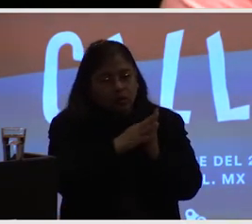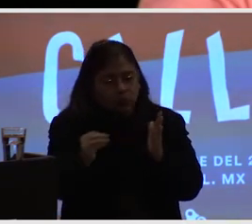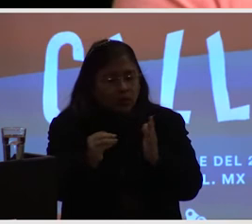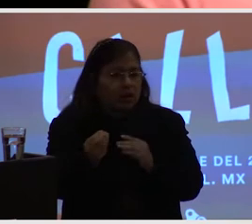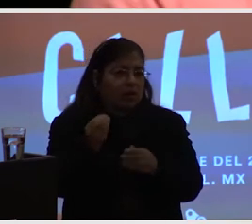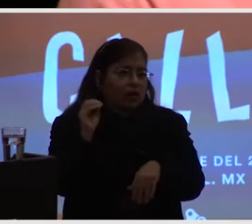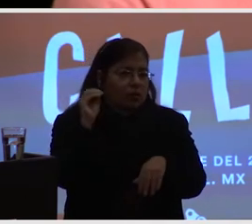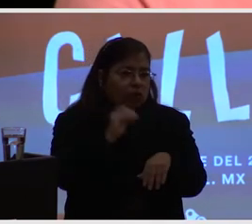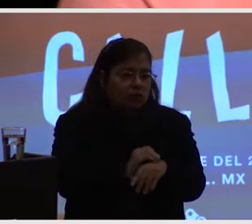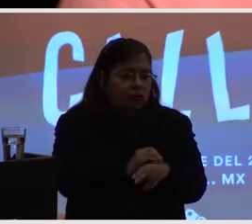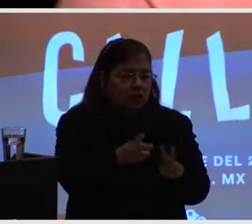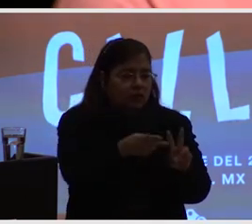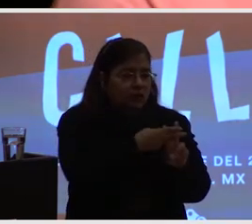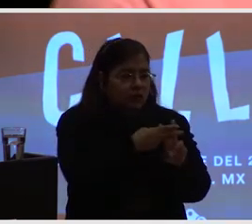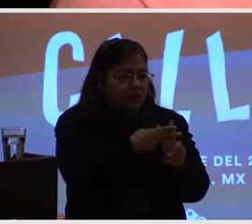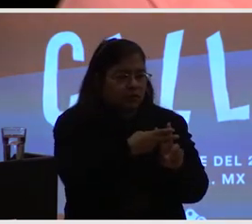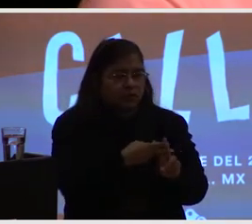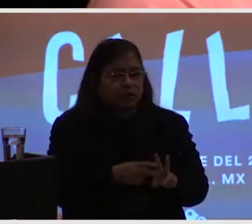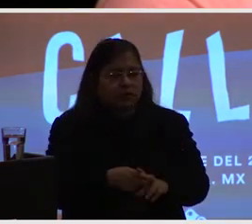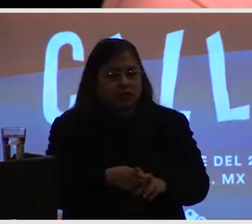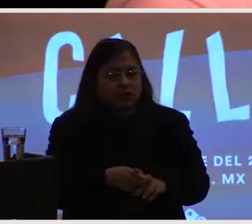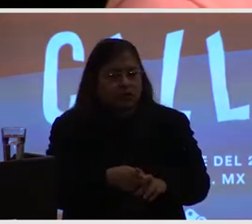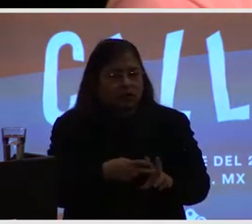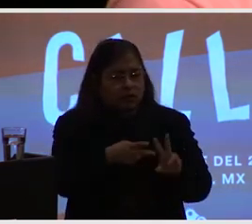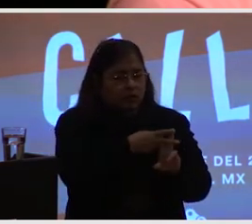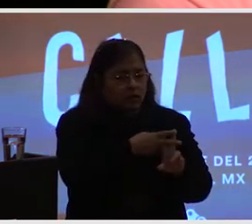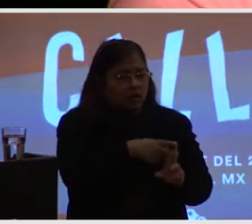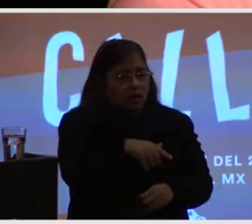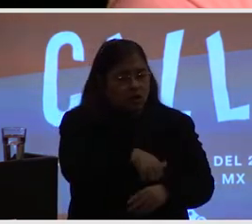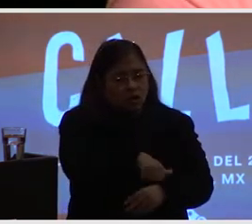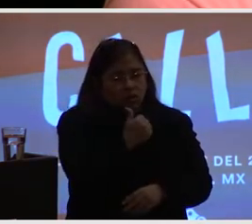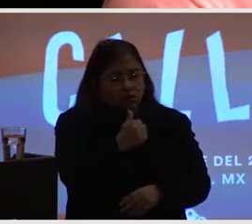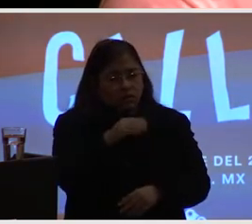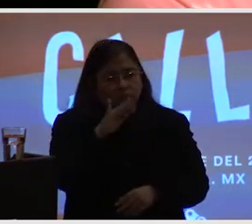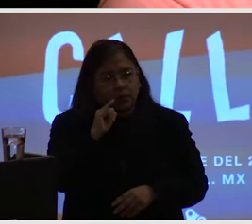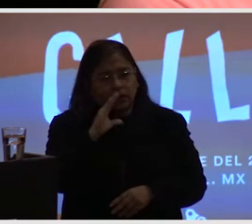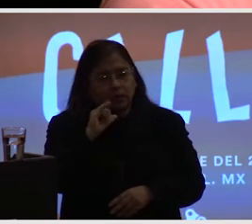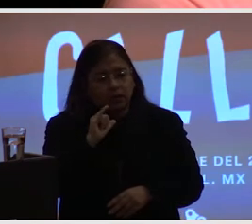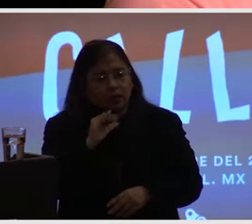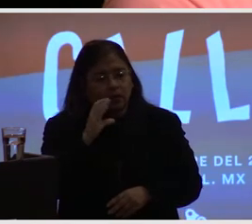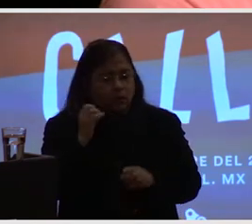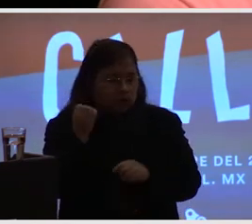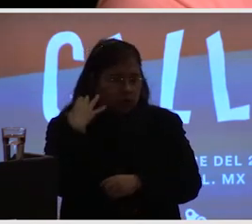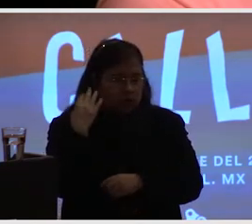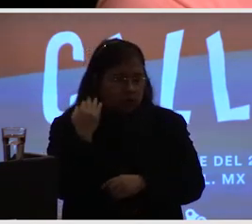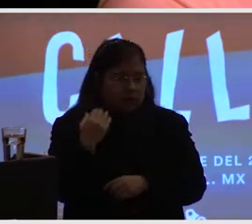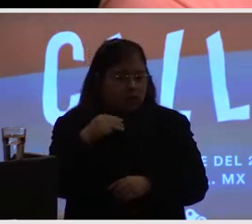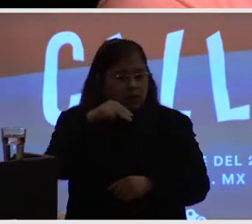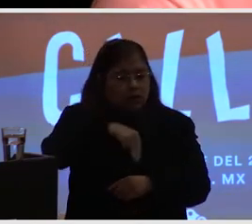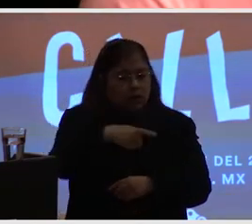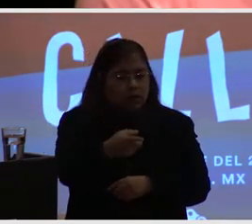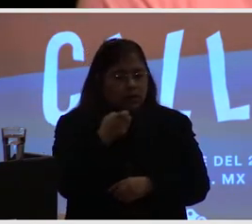etiquetas o hashtag que viene siendo el hashtag 11 bis ii congreso mx y el